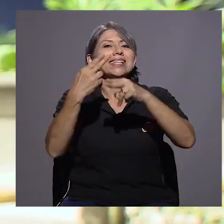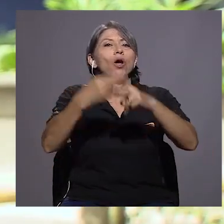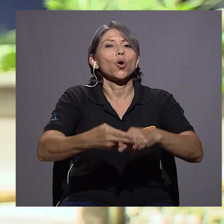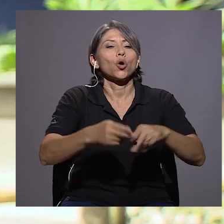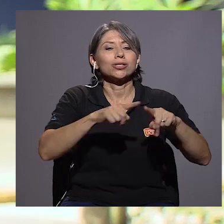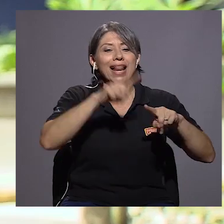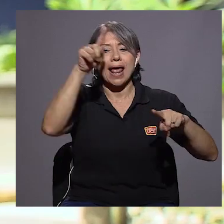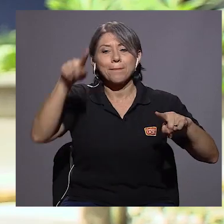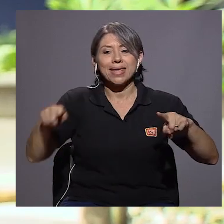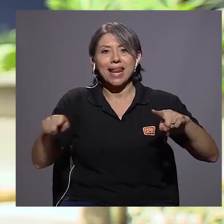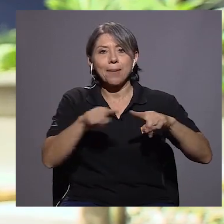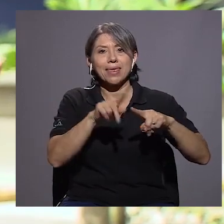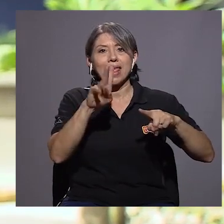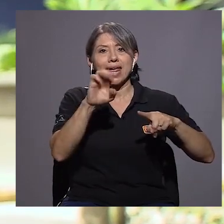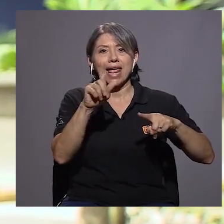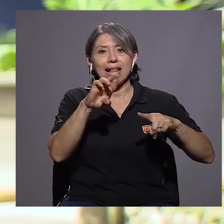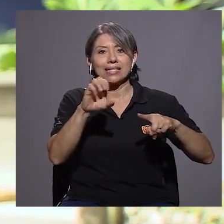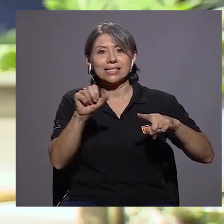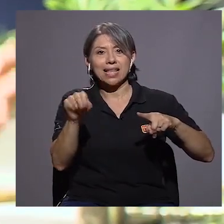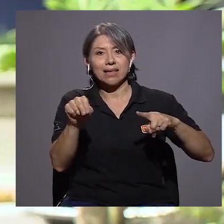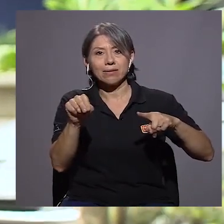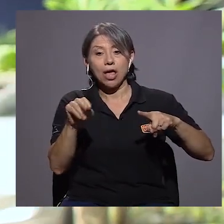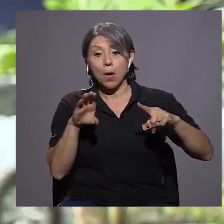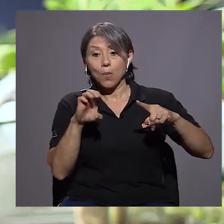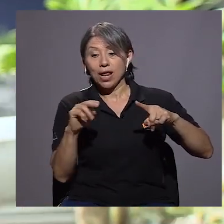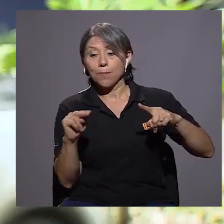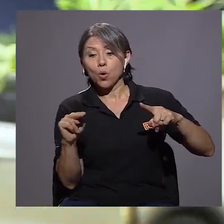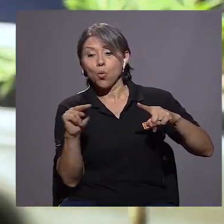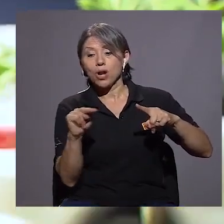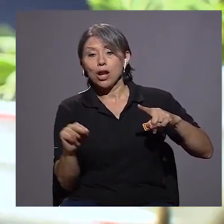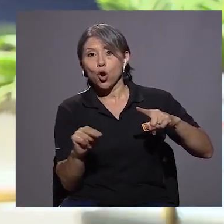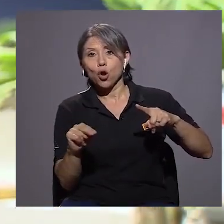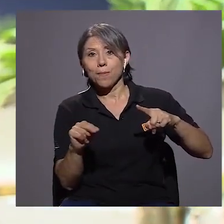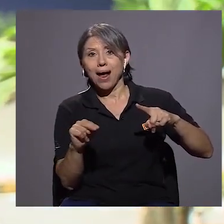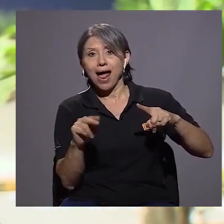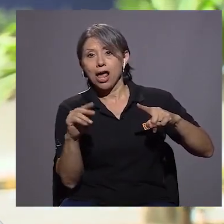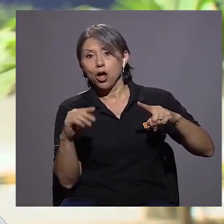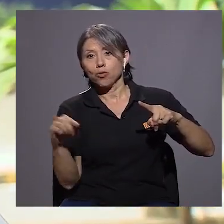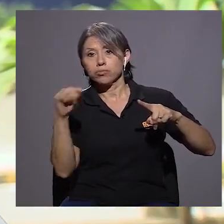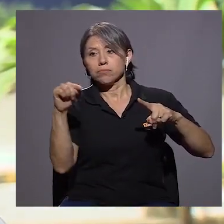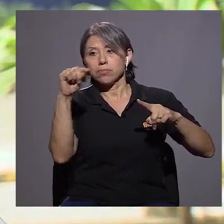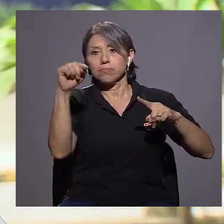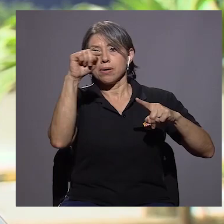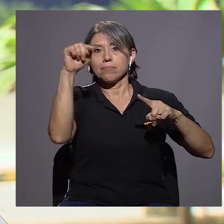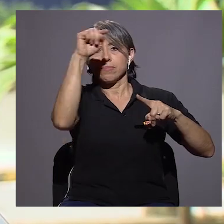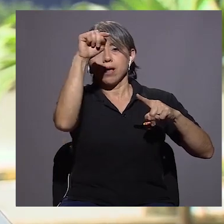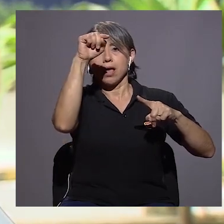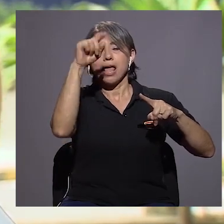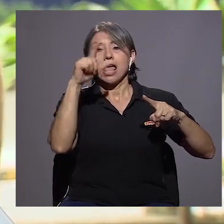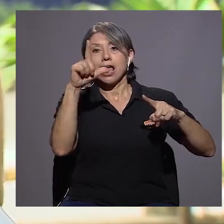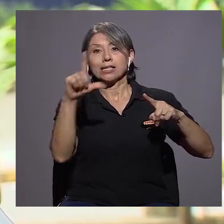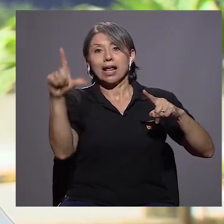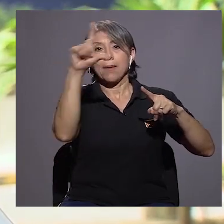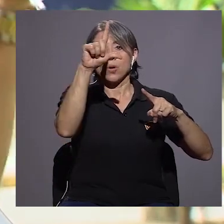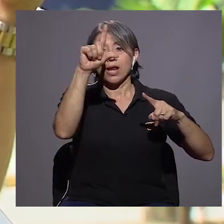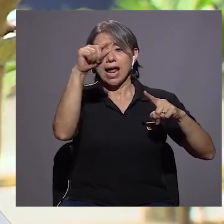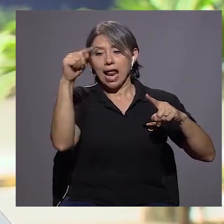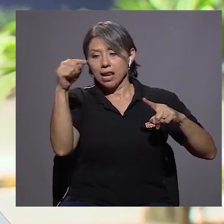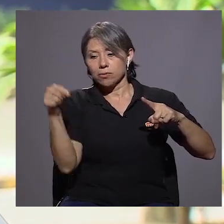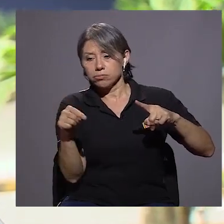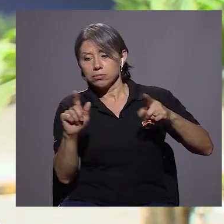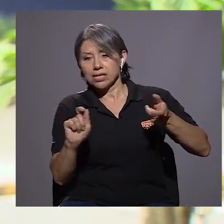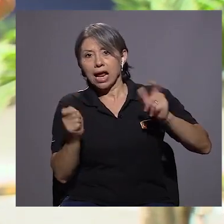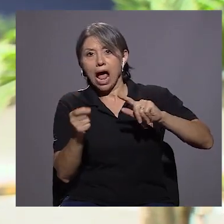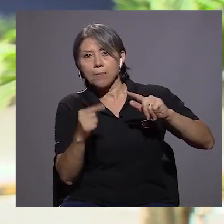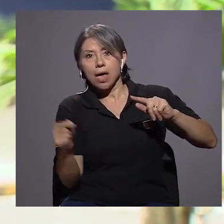lo que nosotros doctrinalmente conocemos como la pirámide de Kelsen, de que si una norma es de rango legal, se cambia por otra de rango legal